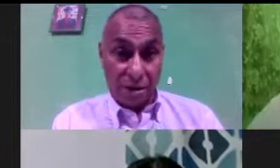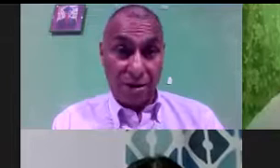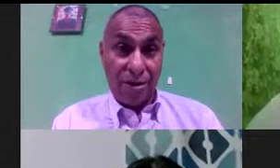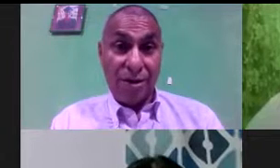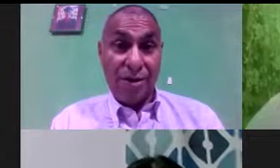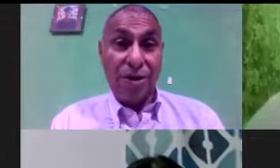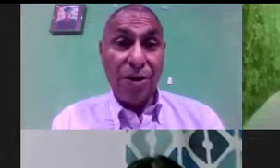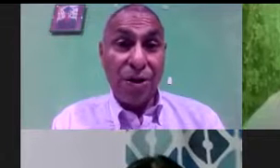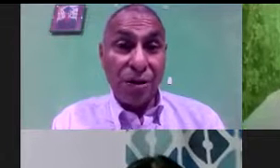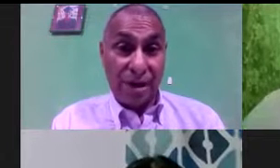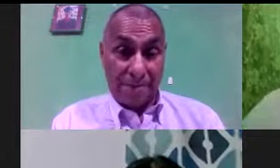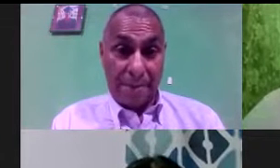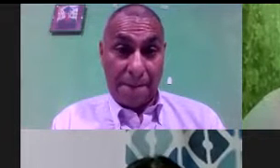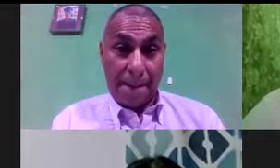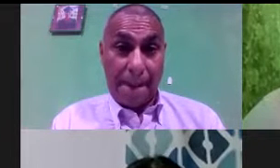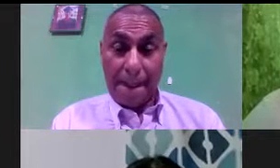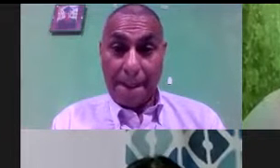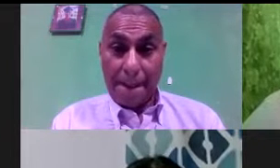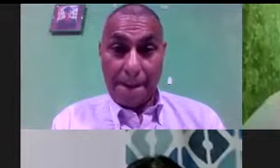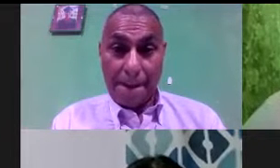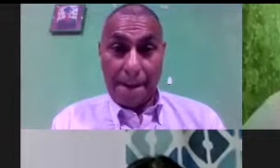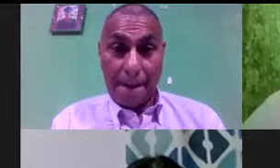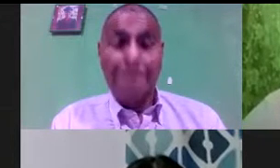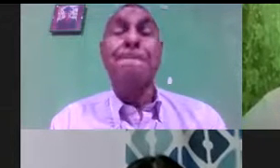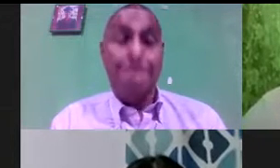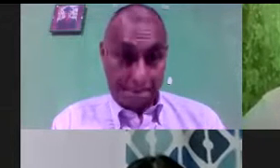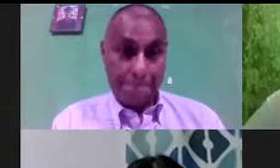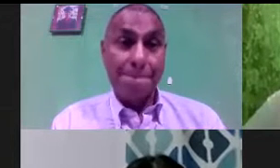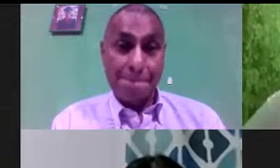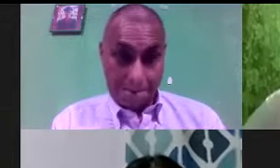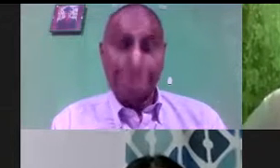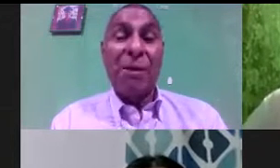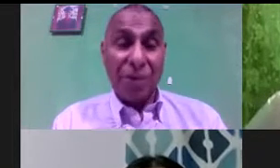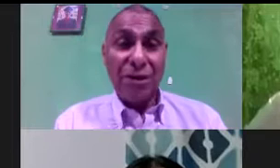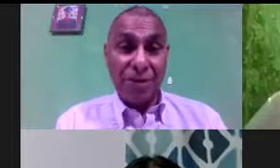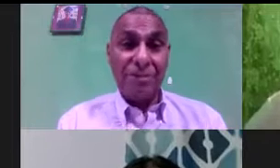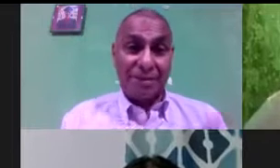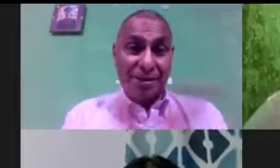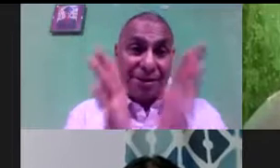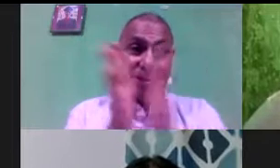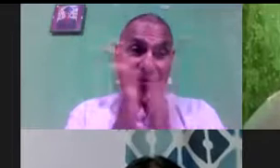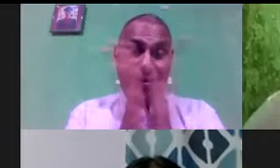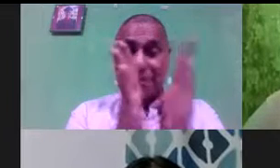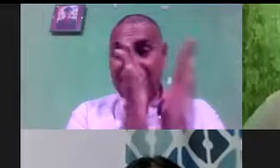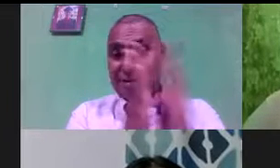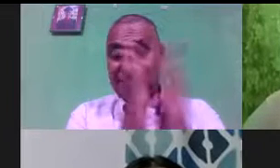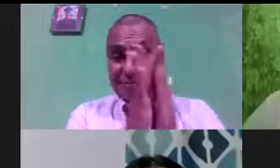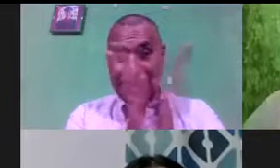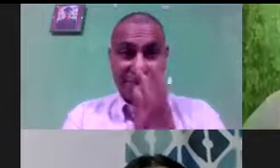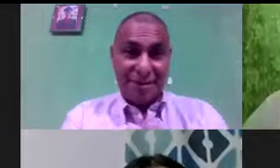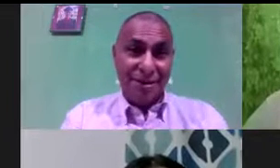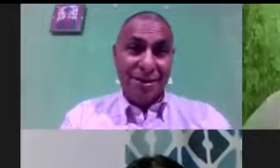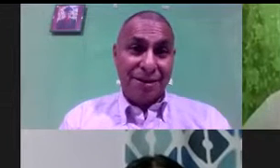Her. Her name. Her name is Samuel. Very good. Excelente. Good job. Good